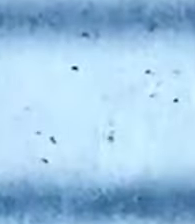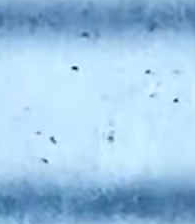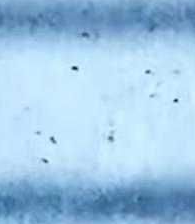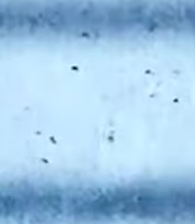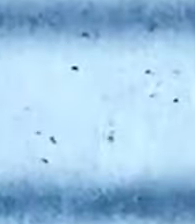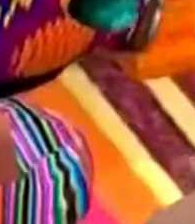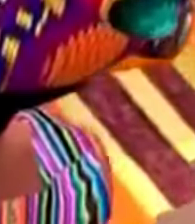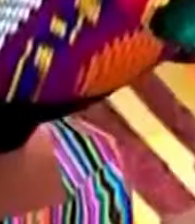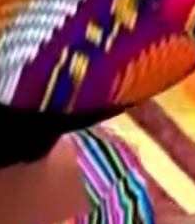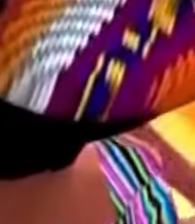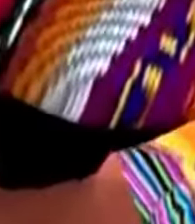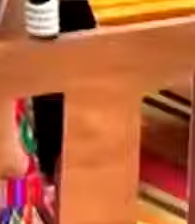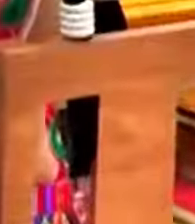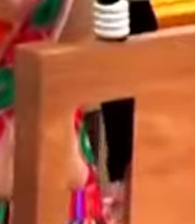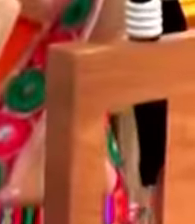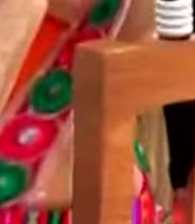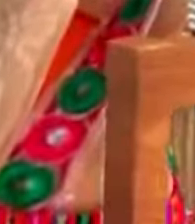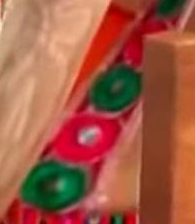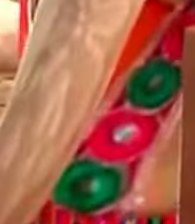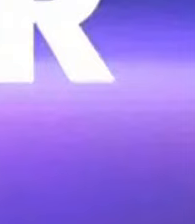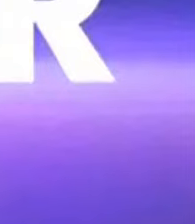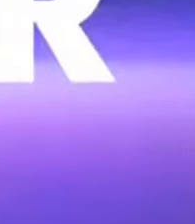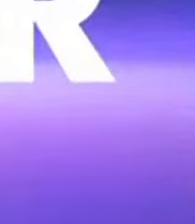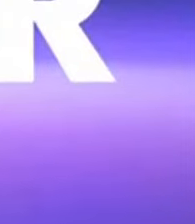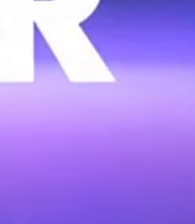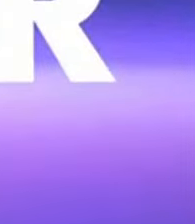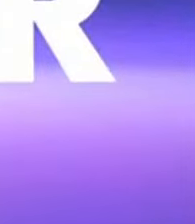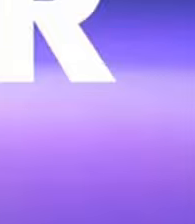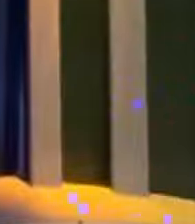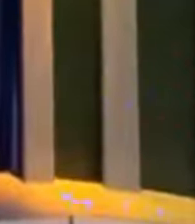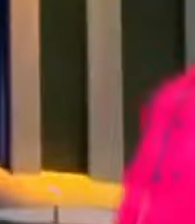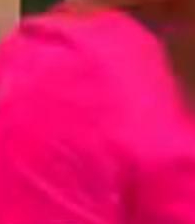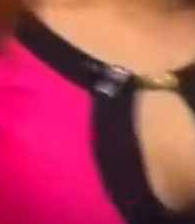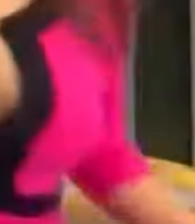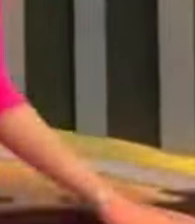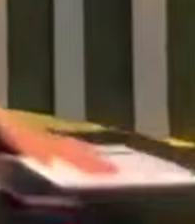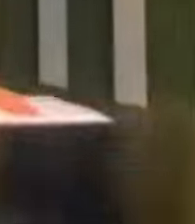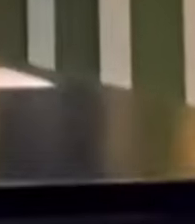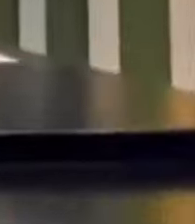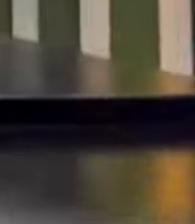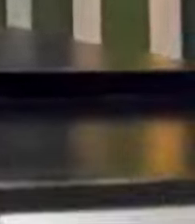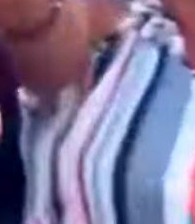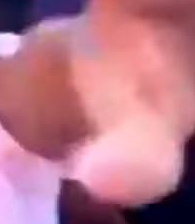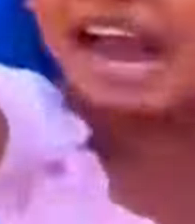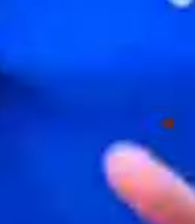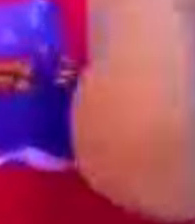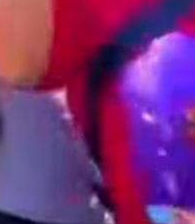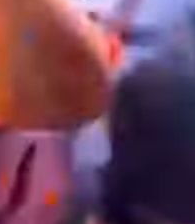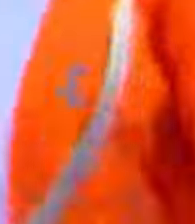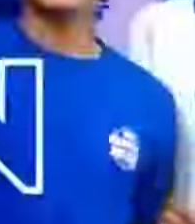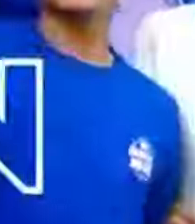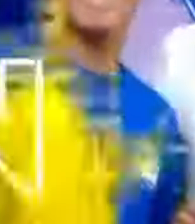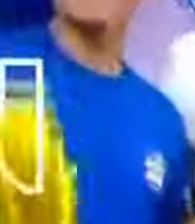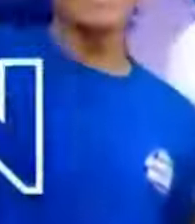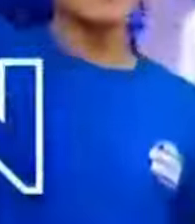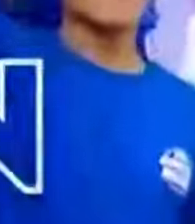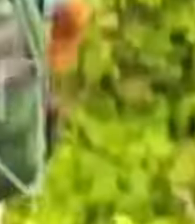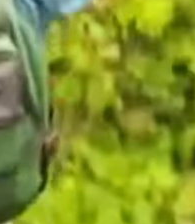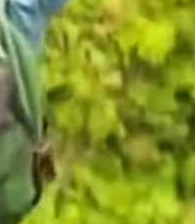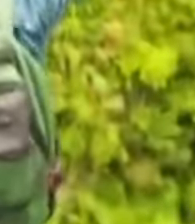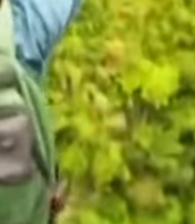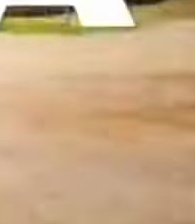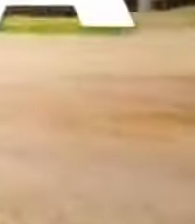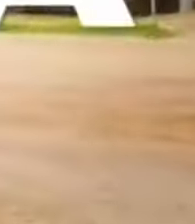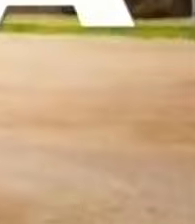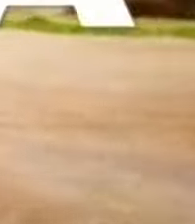celulares inteligentes, tabletas y todo tipo de televisores para brindar información, entretenimiento,